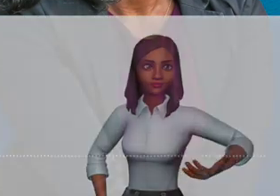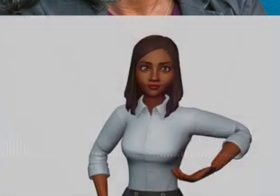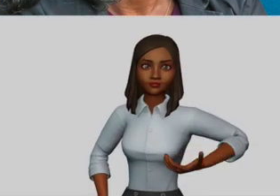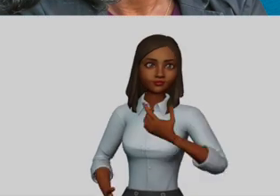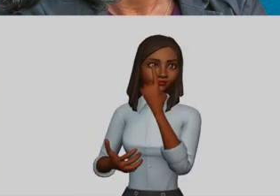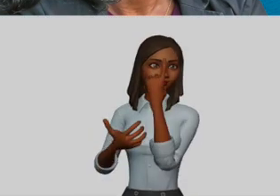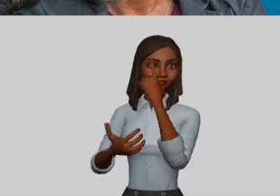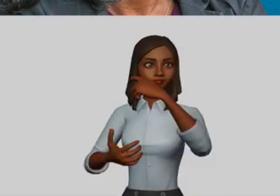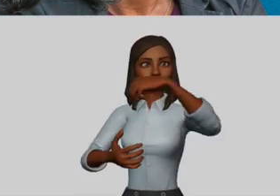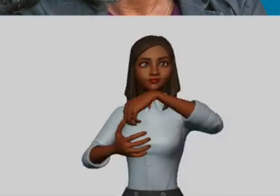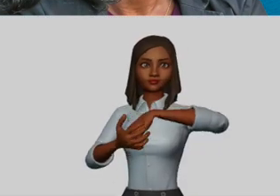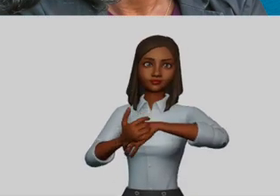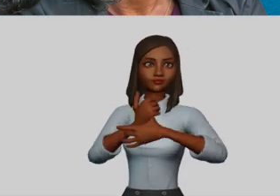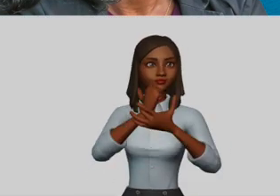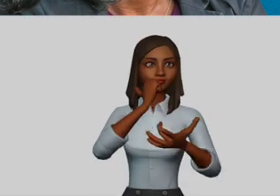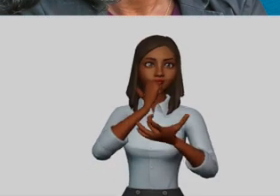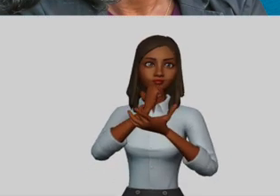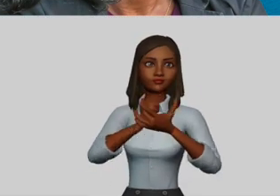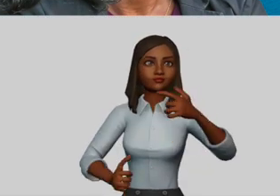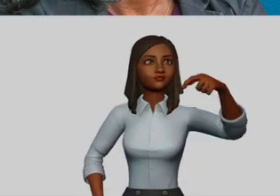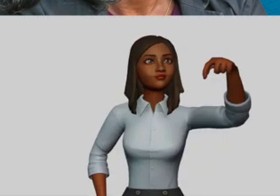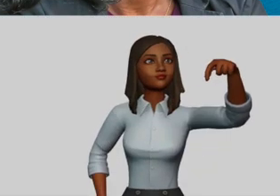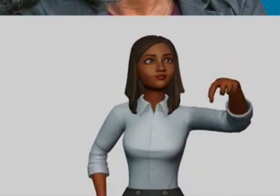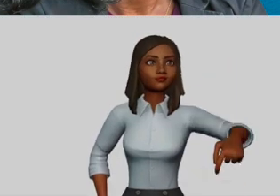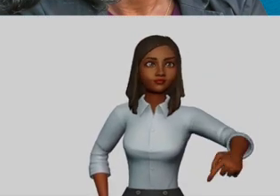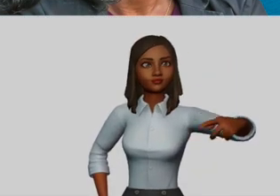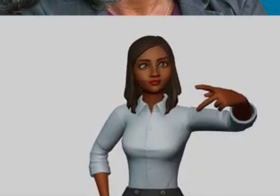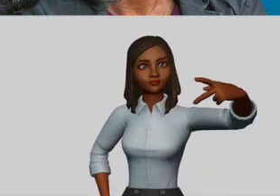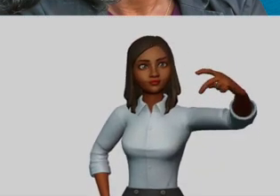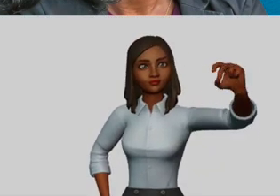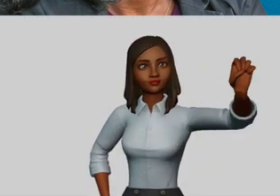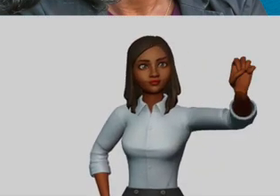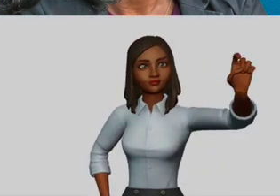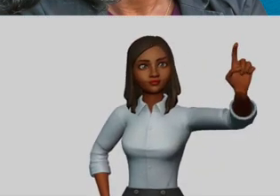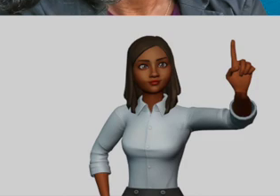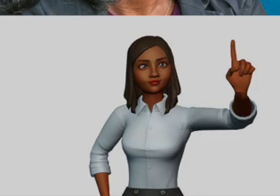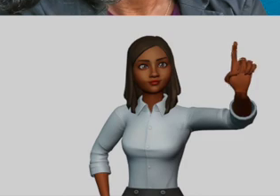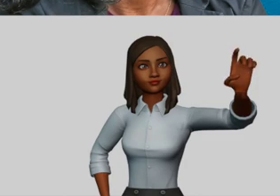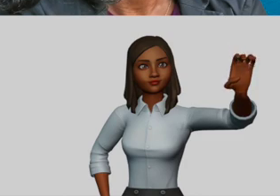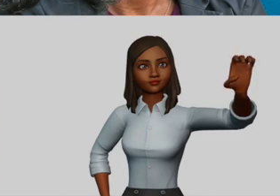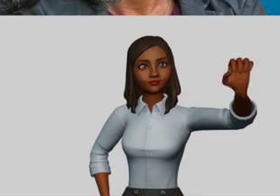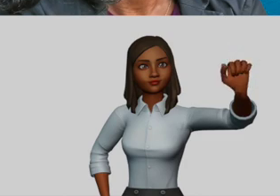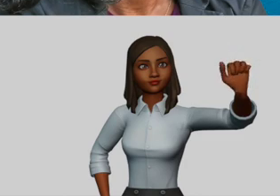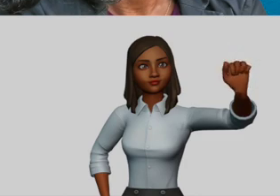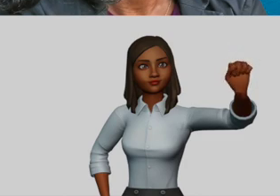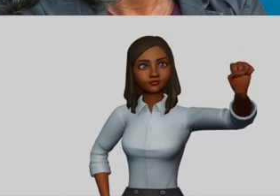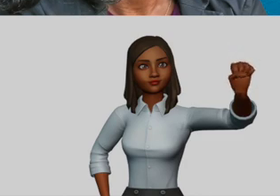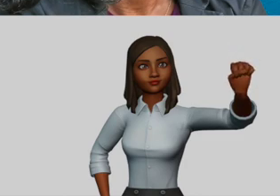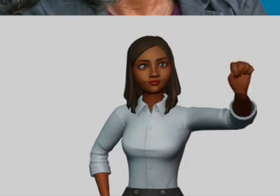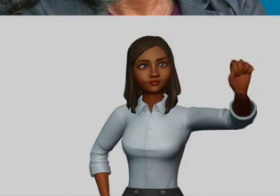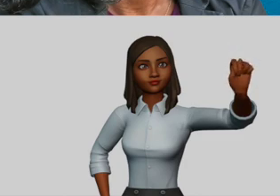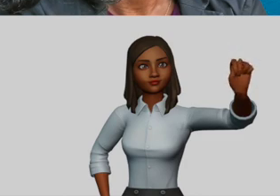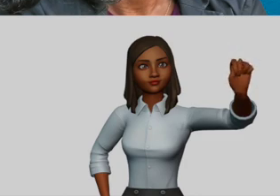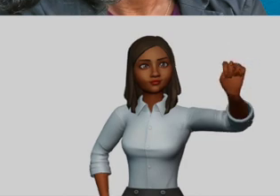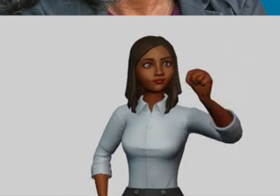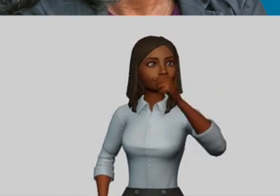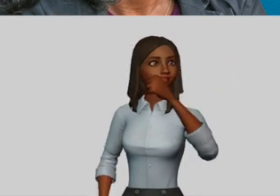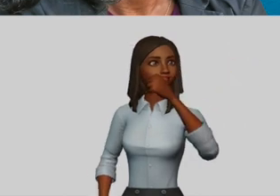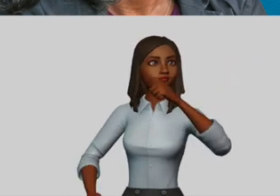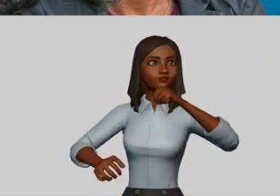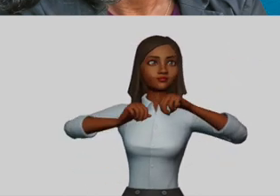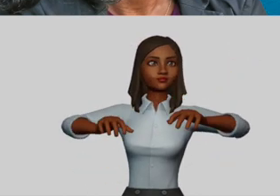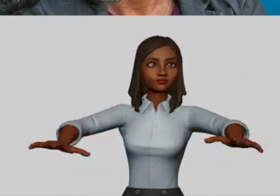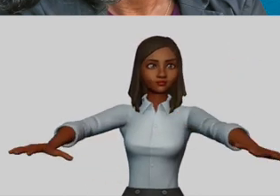Bienvenidos a Dominicans in Tech, el podcast del Ministerio de Industria, Comercio y MIPYMES, donde buscamos contar las historias de los dominicanos que están